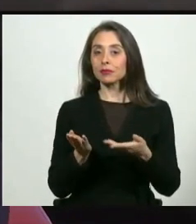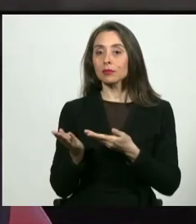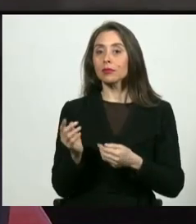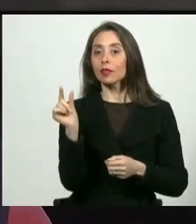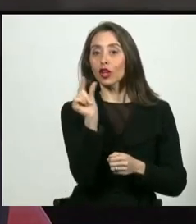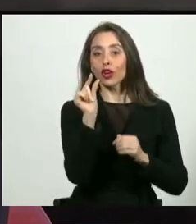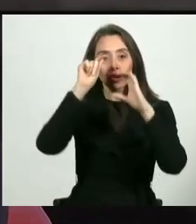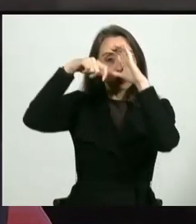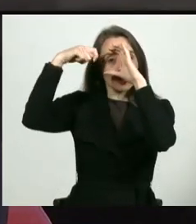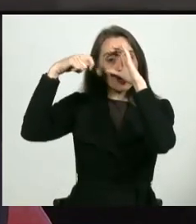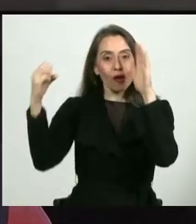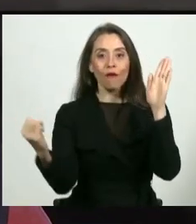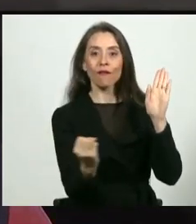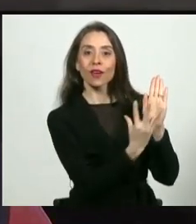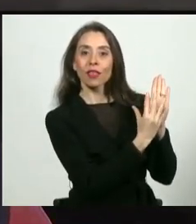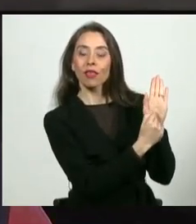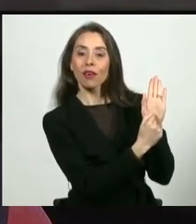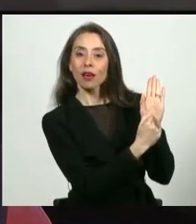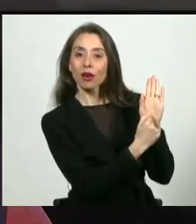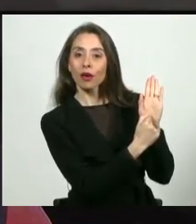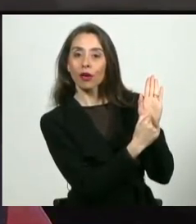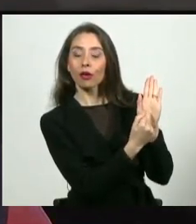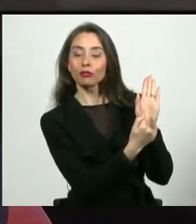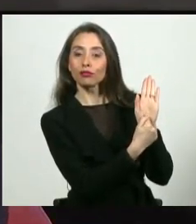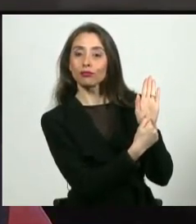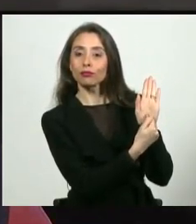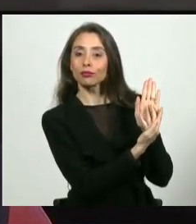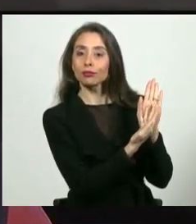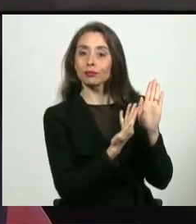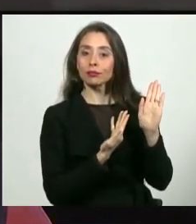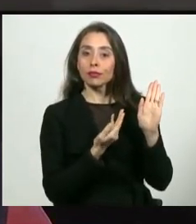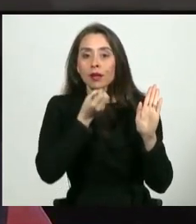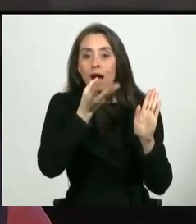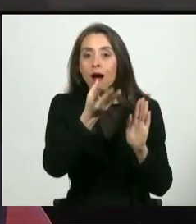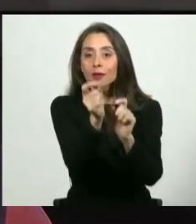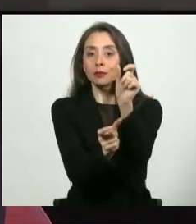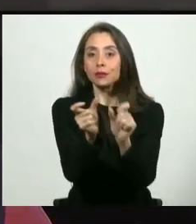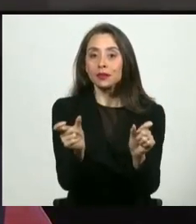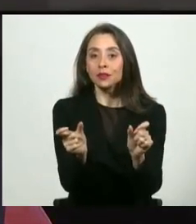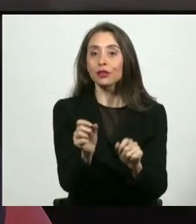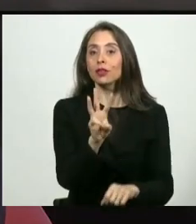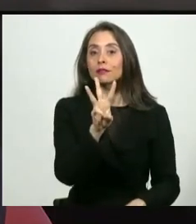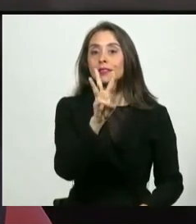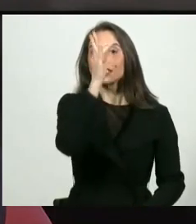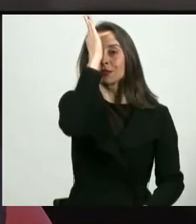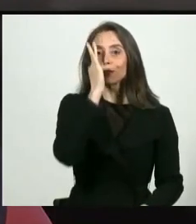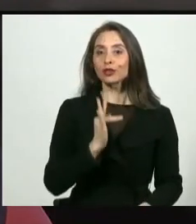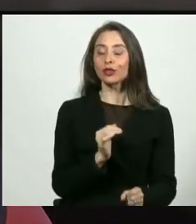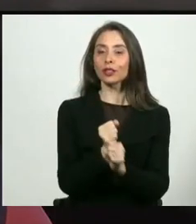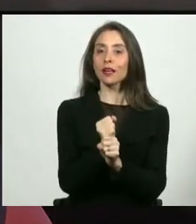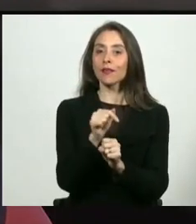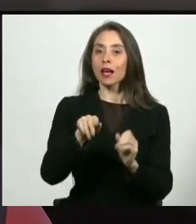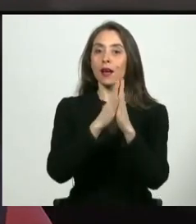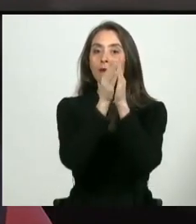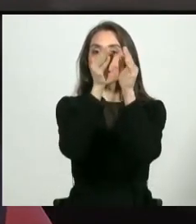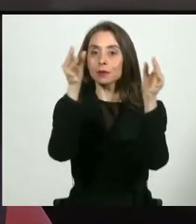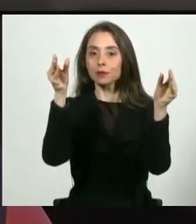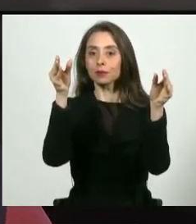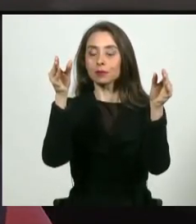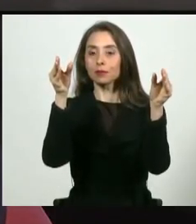breve video donde nos entregarán testimonios de 3 funcionarios de la Biblioteca Nacional